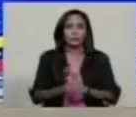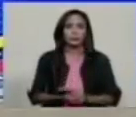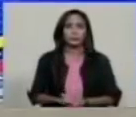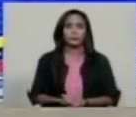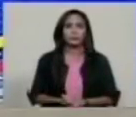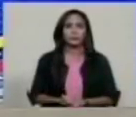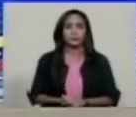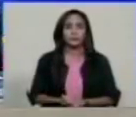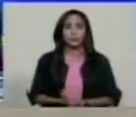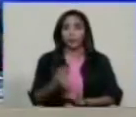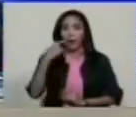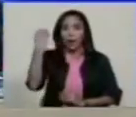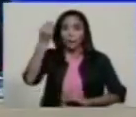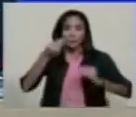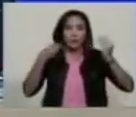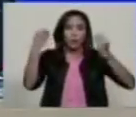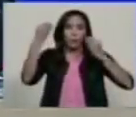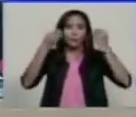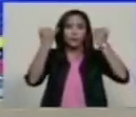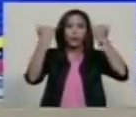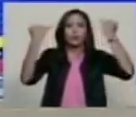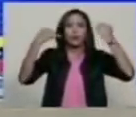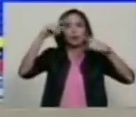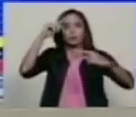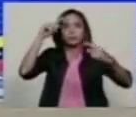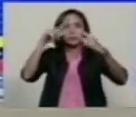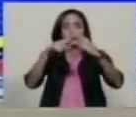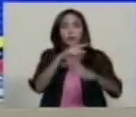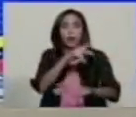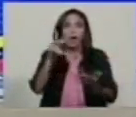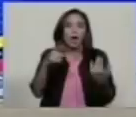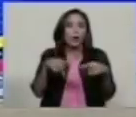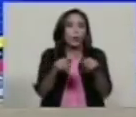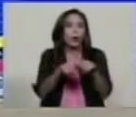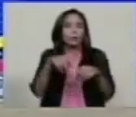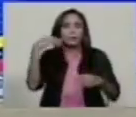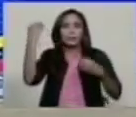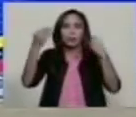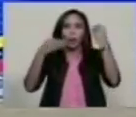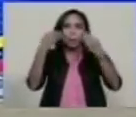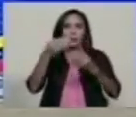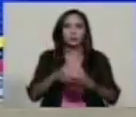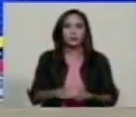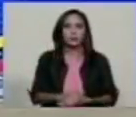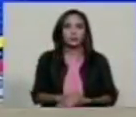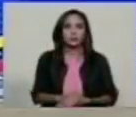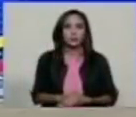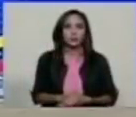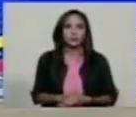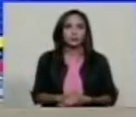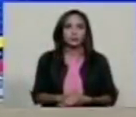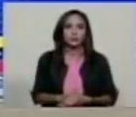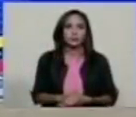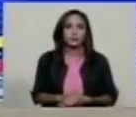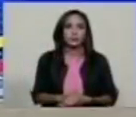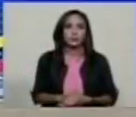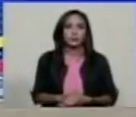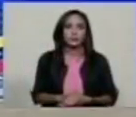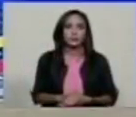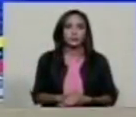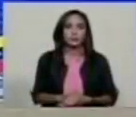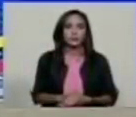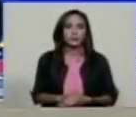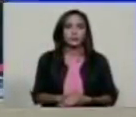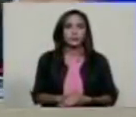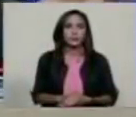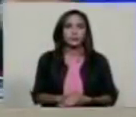en grande y soñando poéticamente. En el siglo XVII, XVIII, XIX pensó en